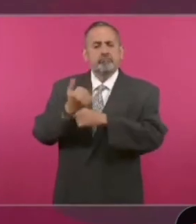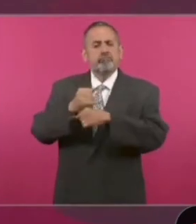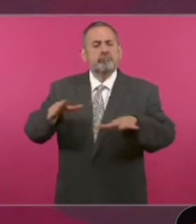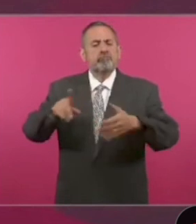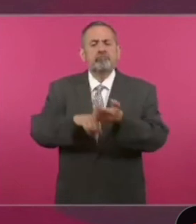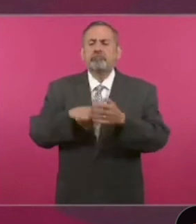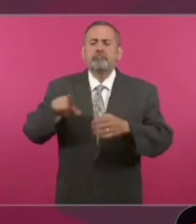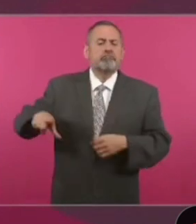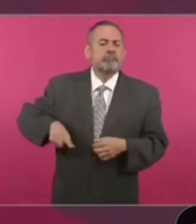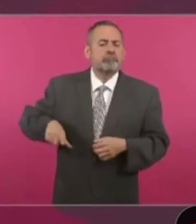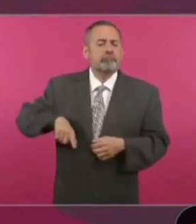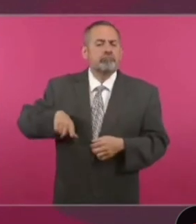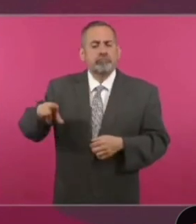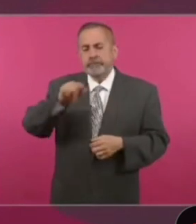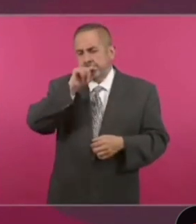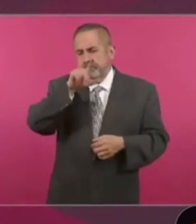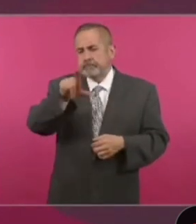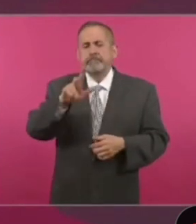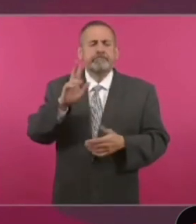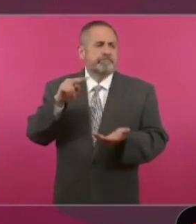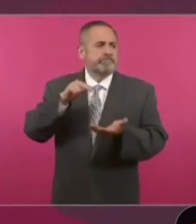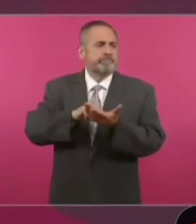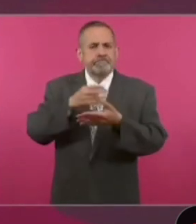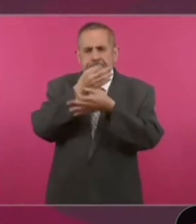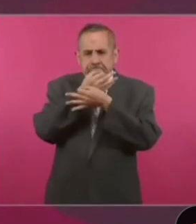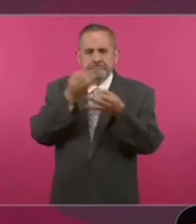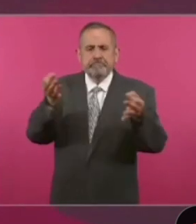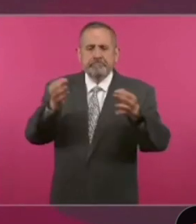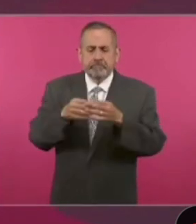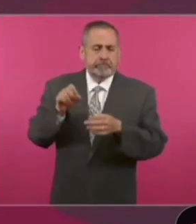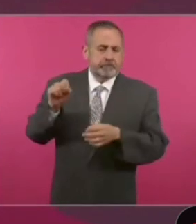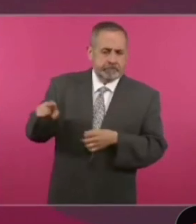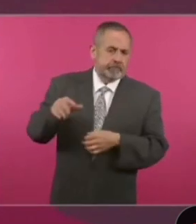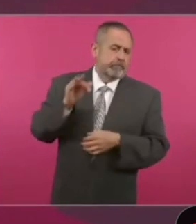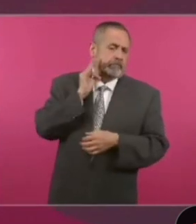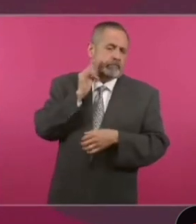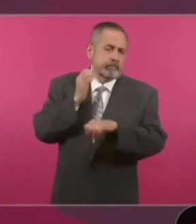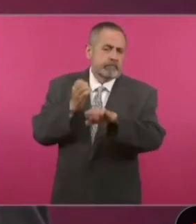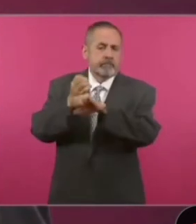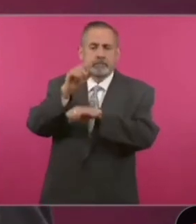gobierno de Jalisco y